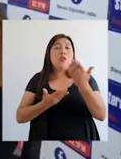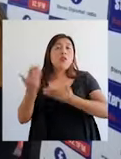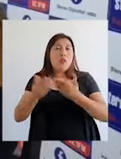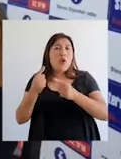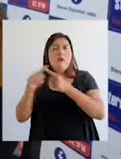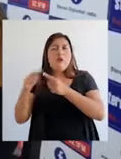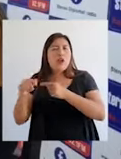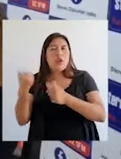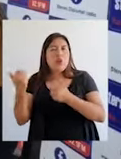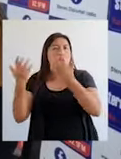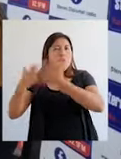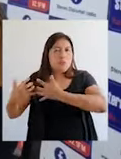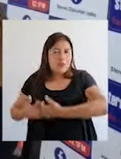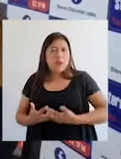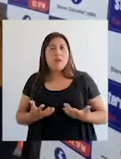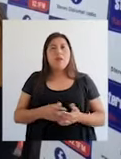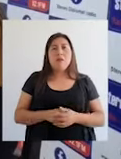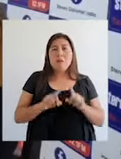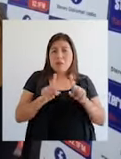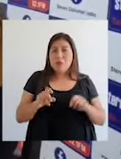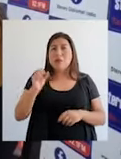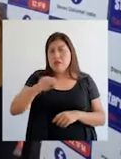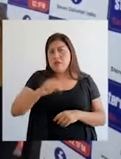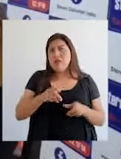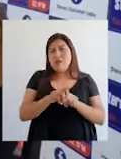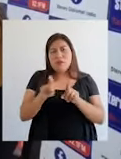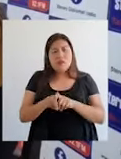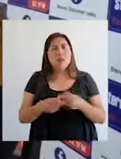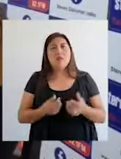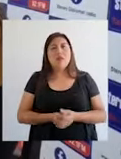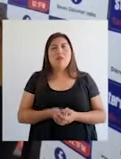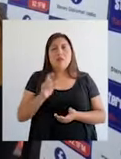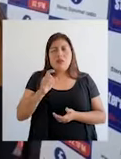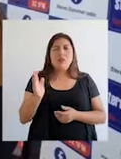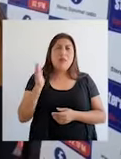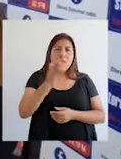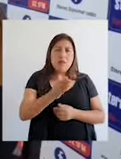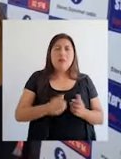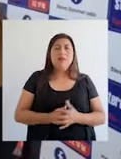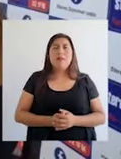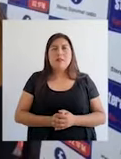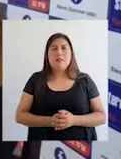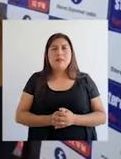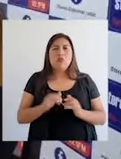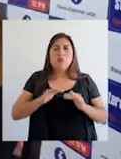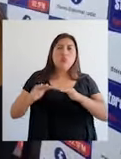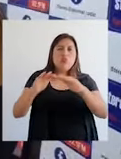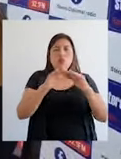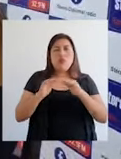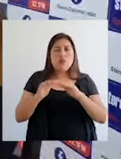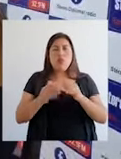su colita, su fila, como se acostumbra, por ejemplo. Claro, pero si hay cola para personas con discapacidad o adultos mayores, tiene que hacerla. No, eso ni hablar, todos son la